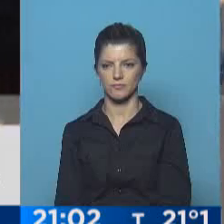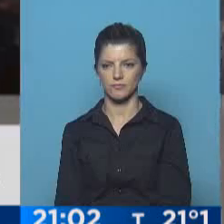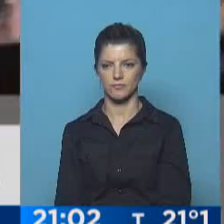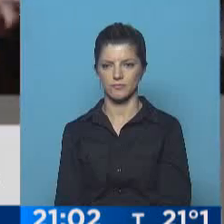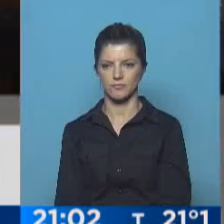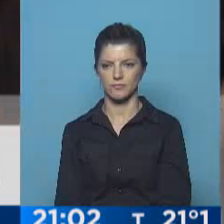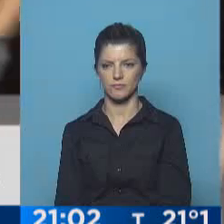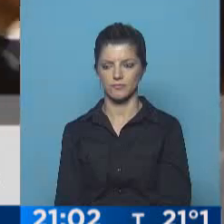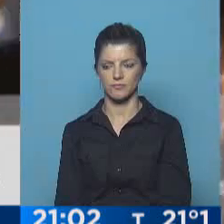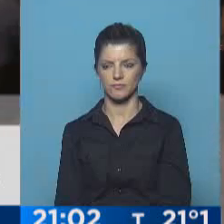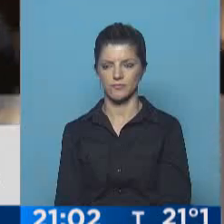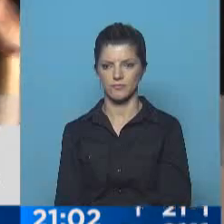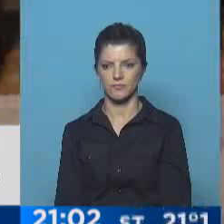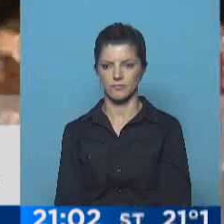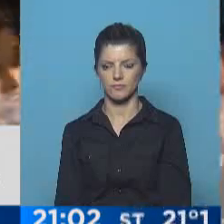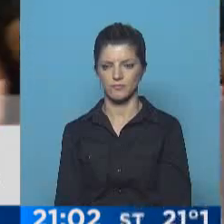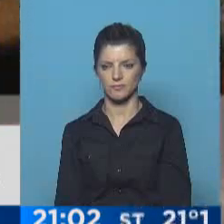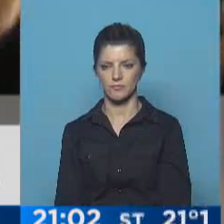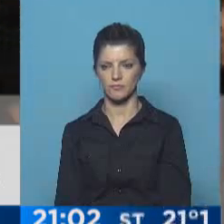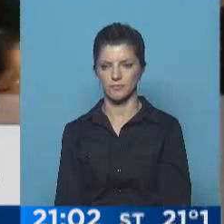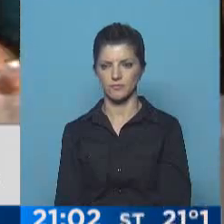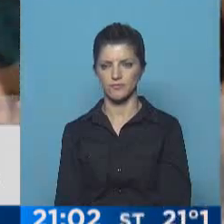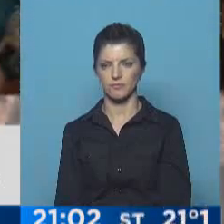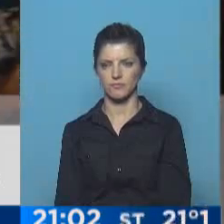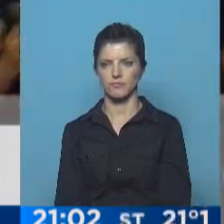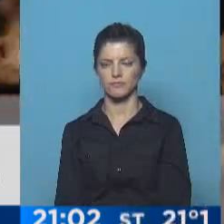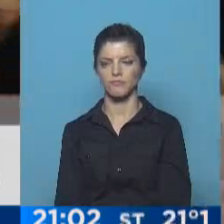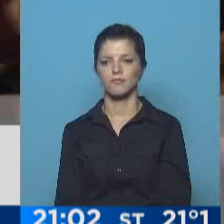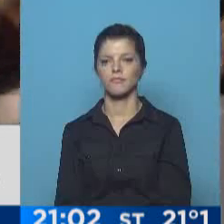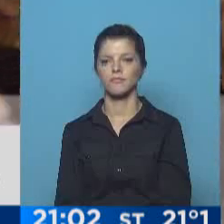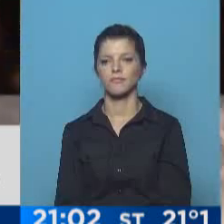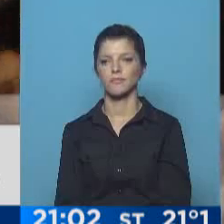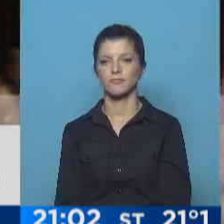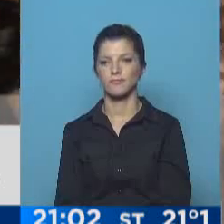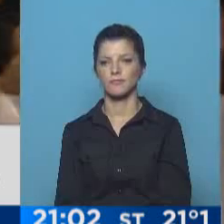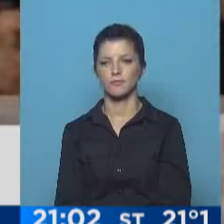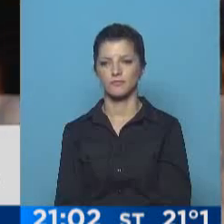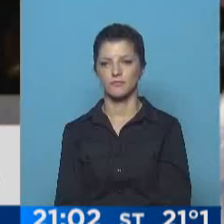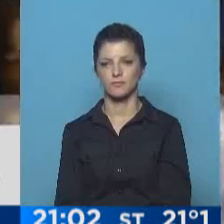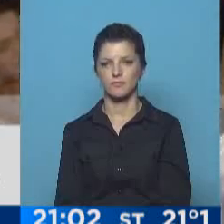hasta d hasta voy aí